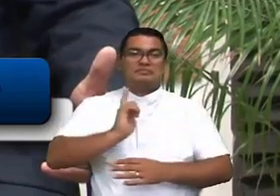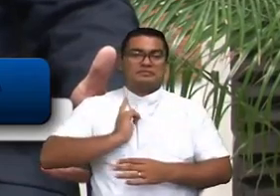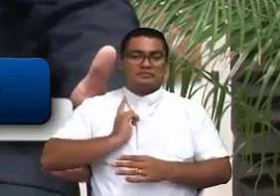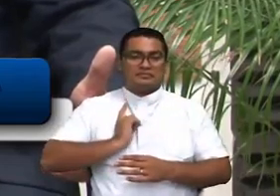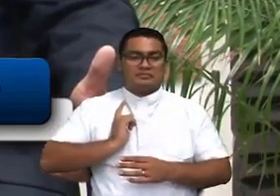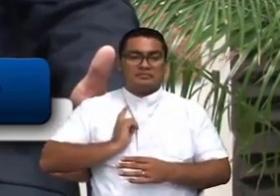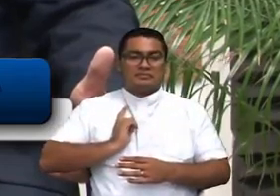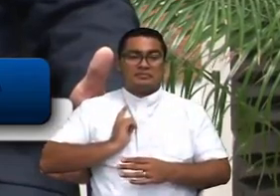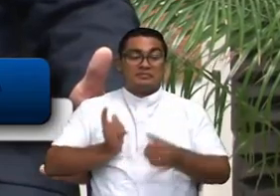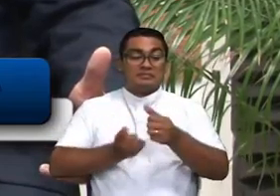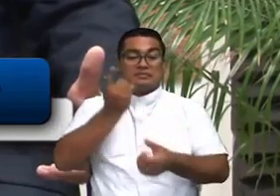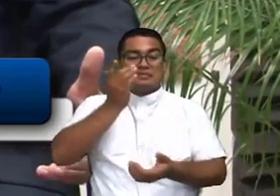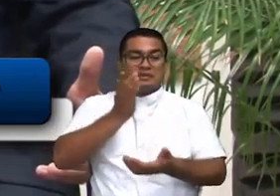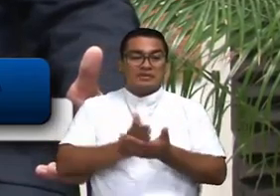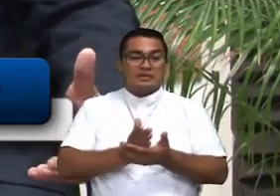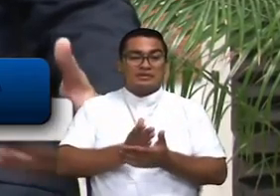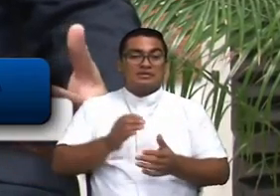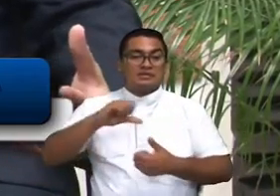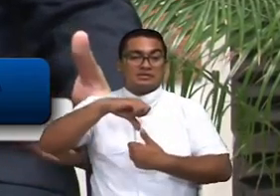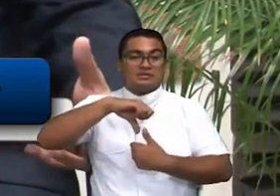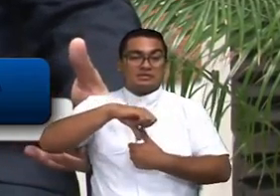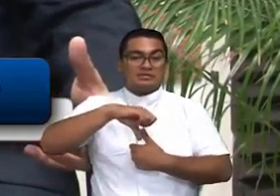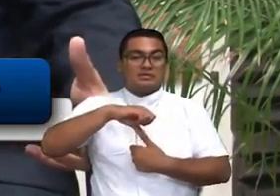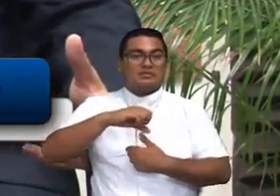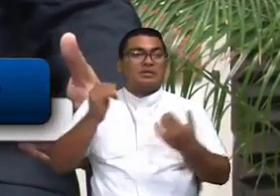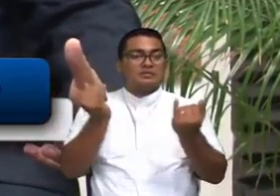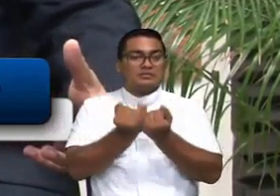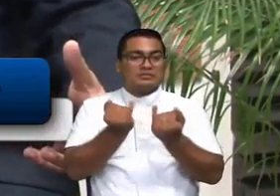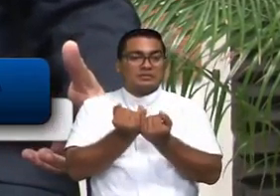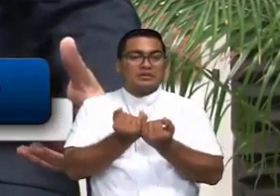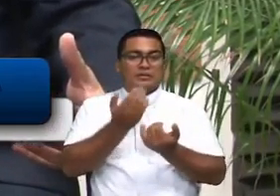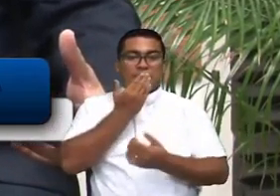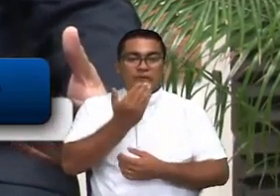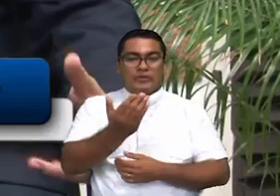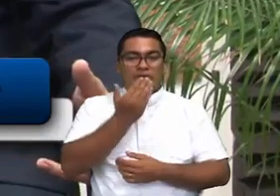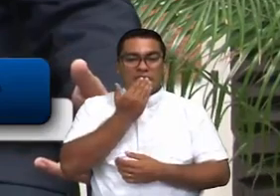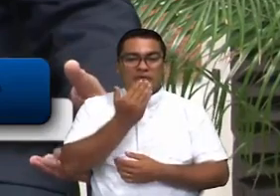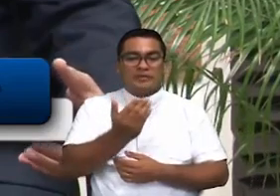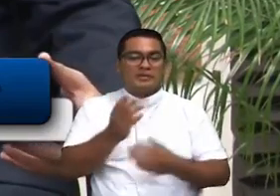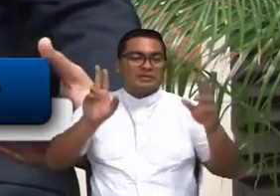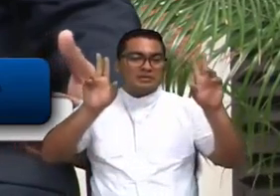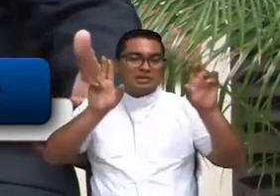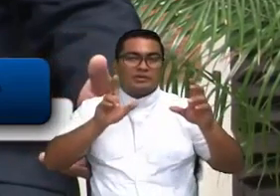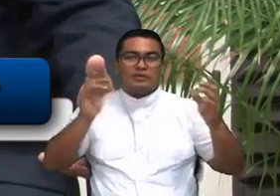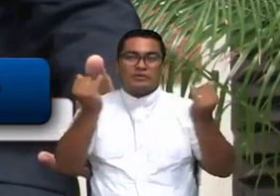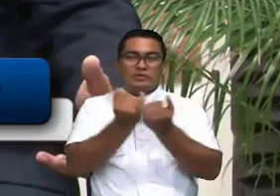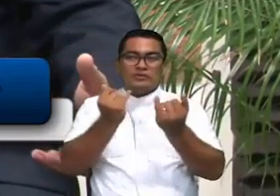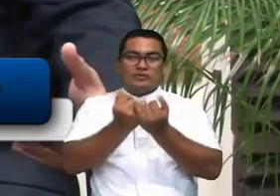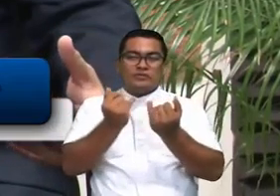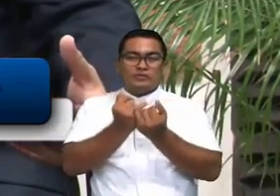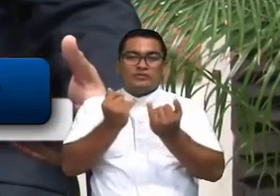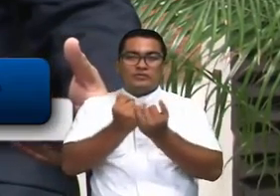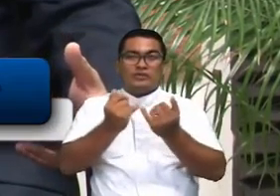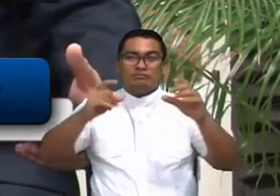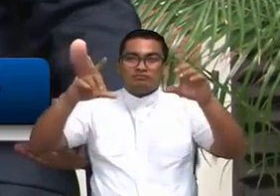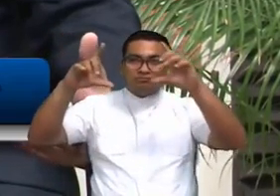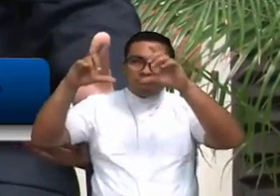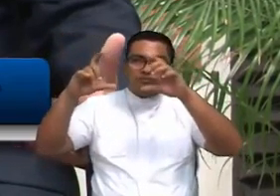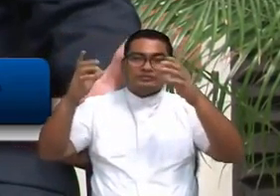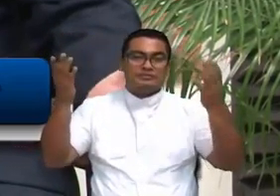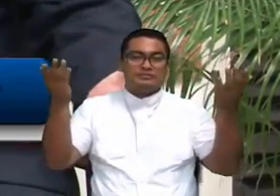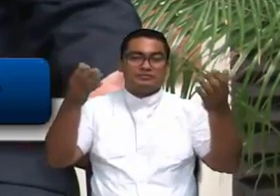primero en Centroamérica. O sea, hay que ver todos esos avances que se han hecho, tanto en la imagen y también en el tratamiento de las enfermedades